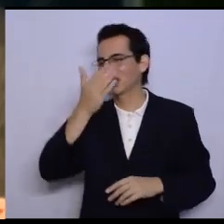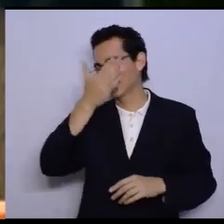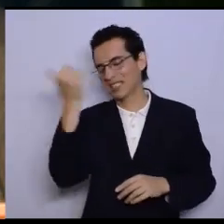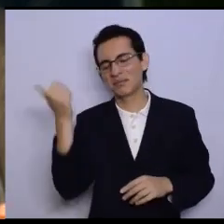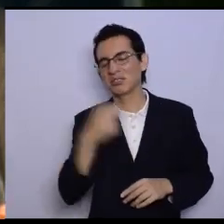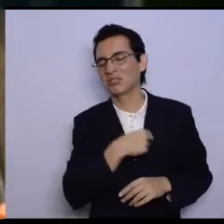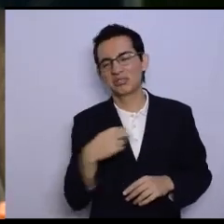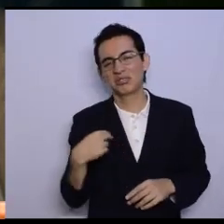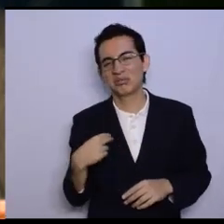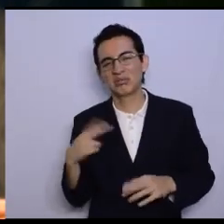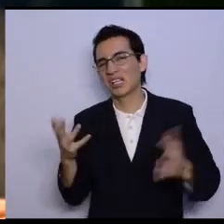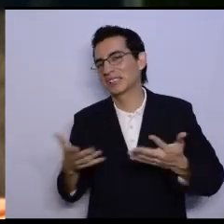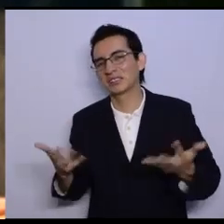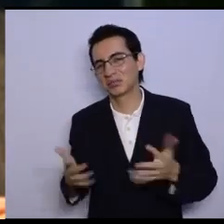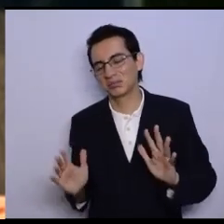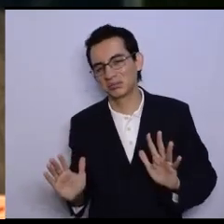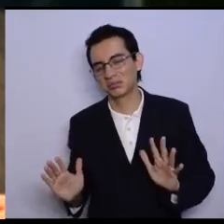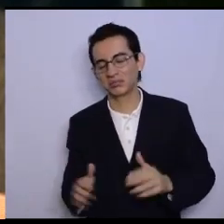no hacemos?